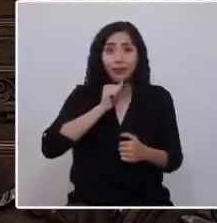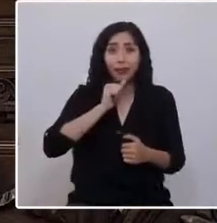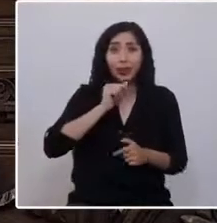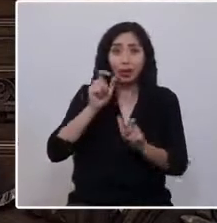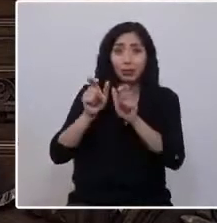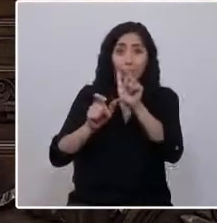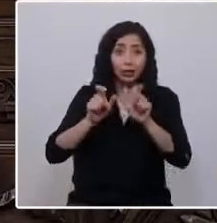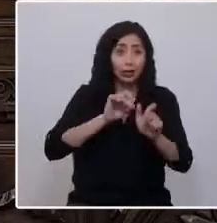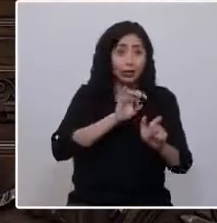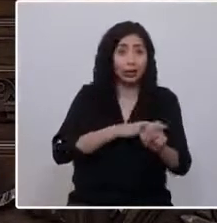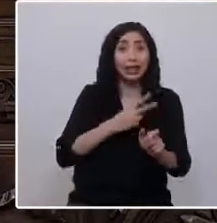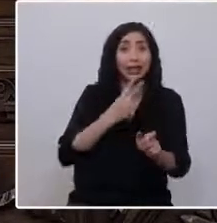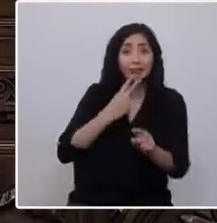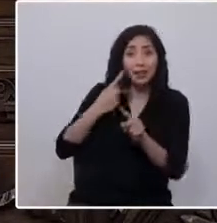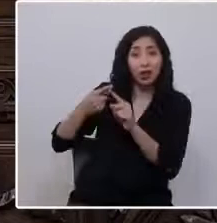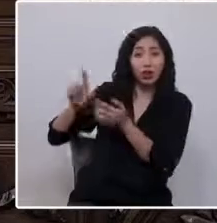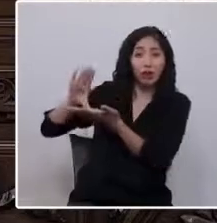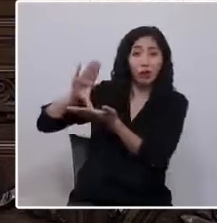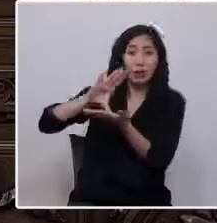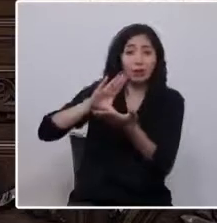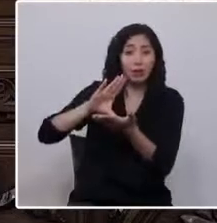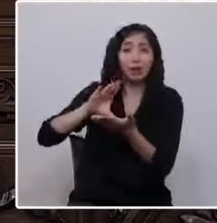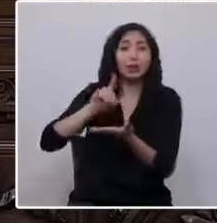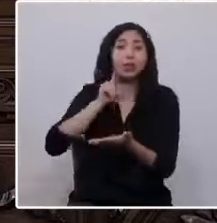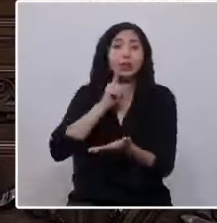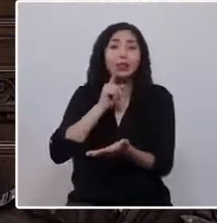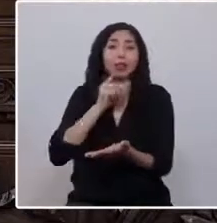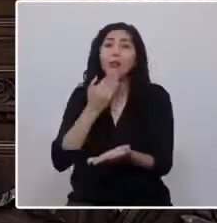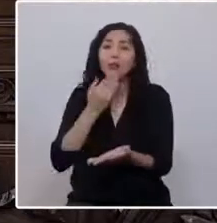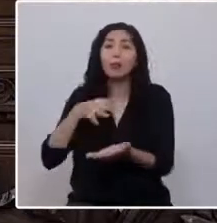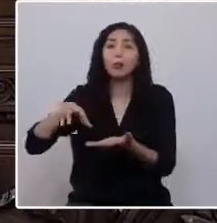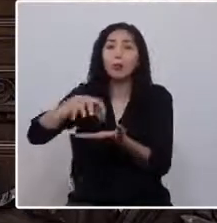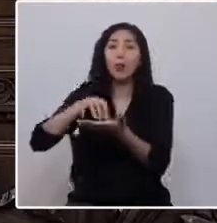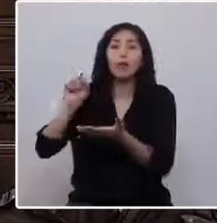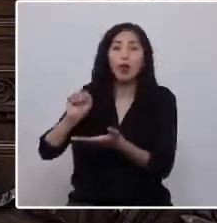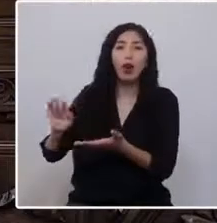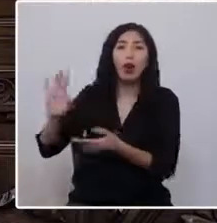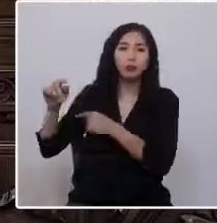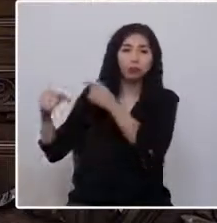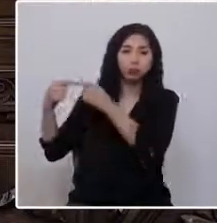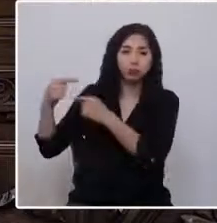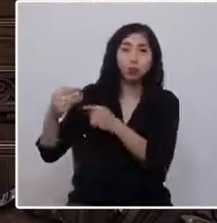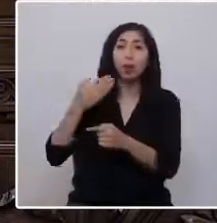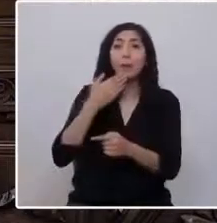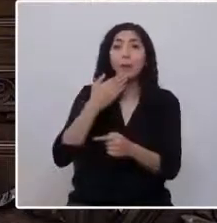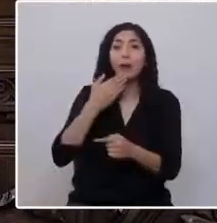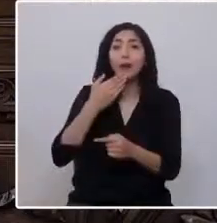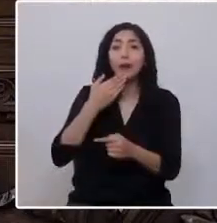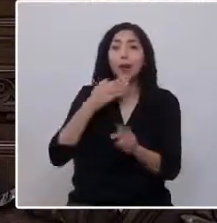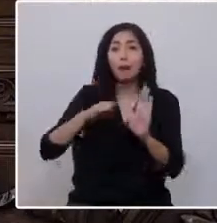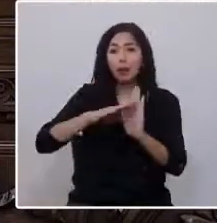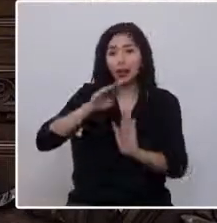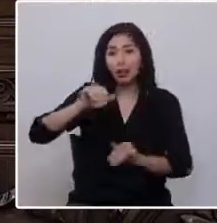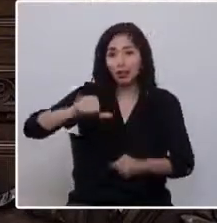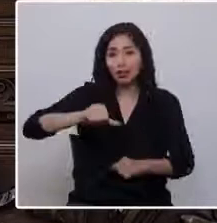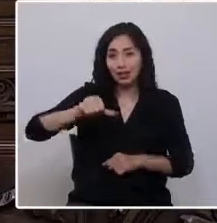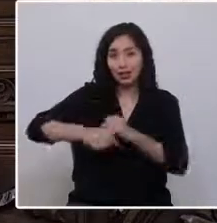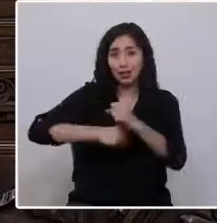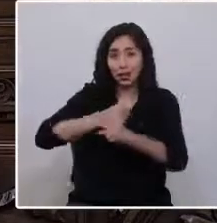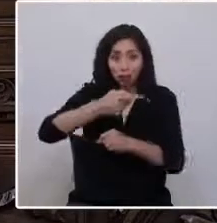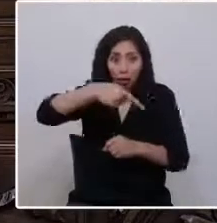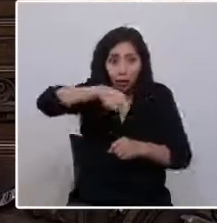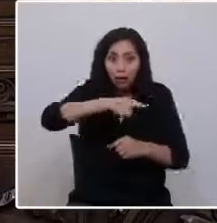exterior el pueblo tribal afrodescendiente y los mayores 16 años visiblemente estudiantes secundarios causante el estallido